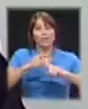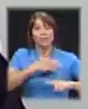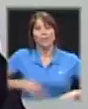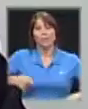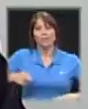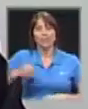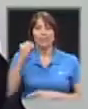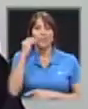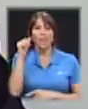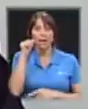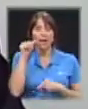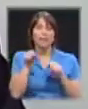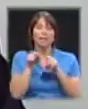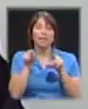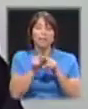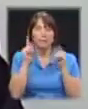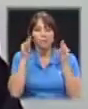También